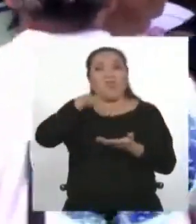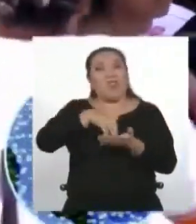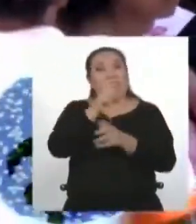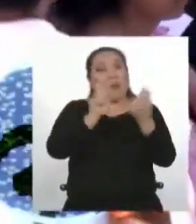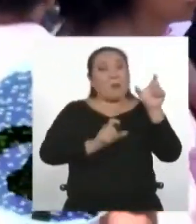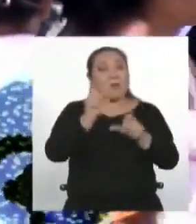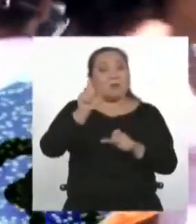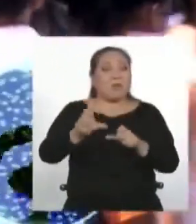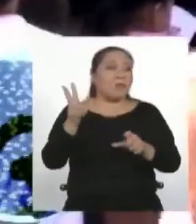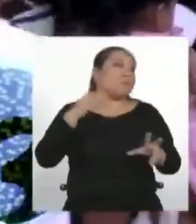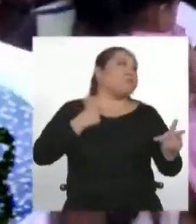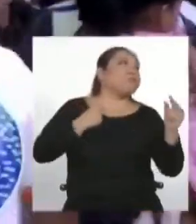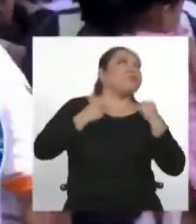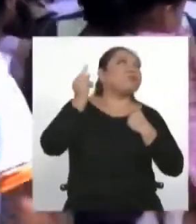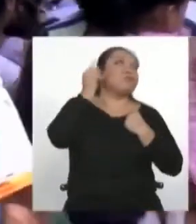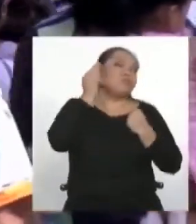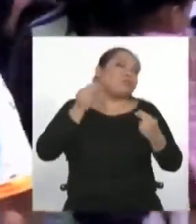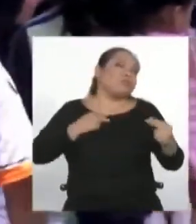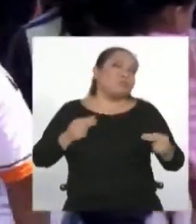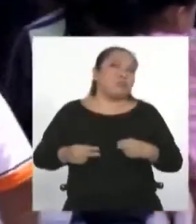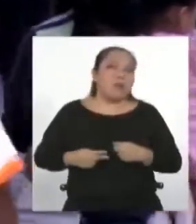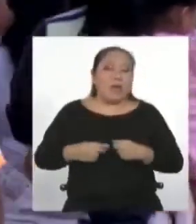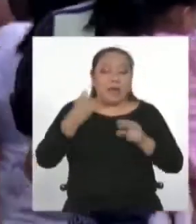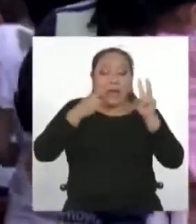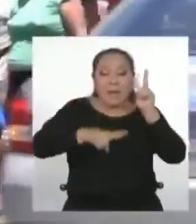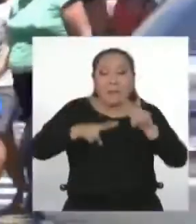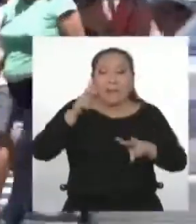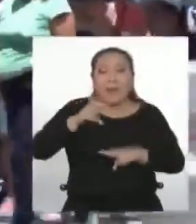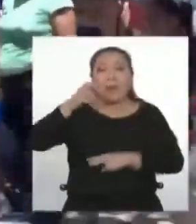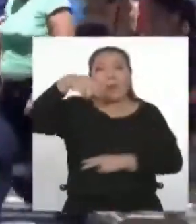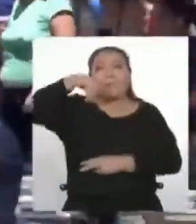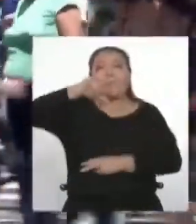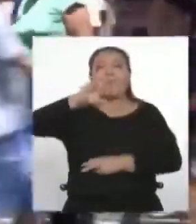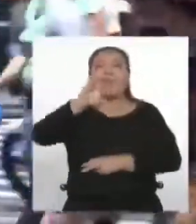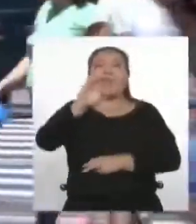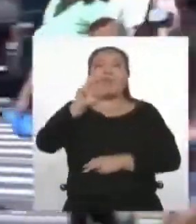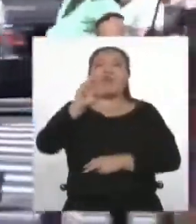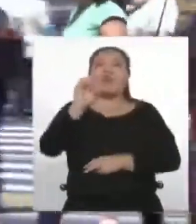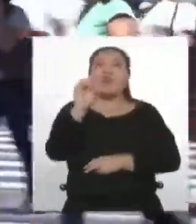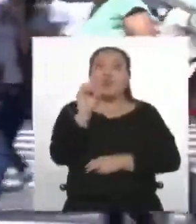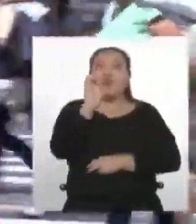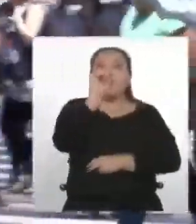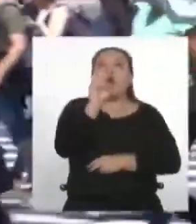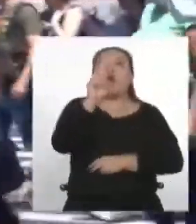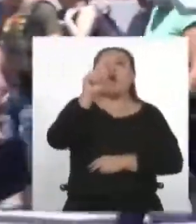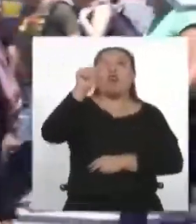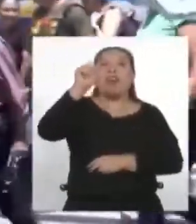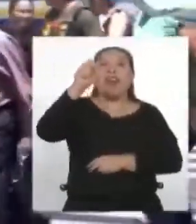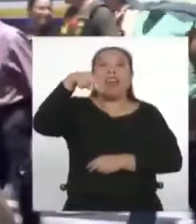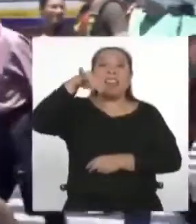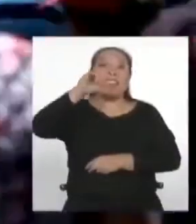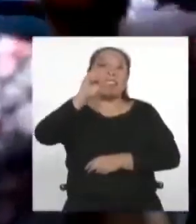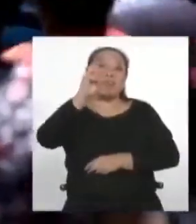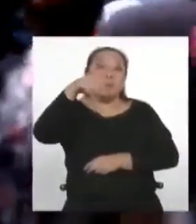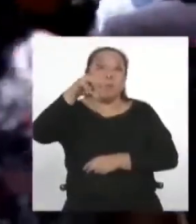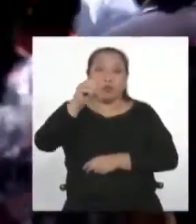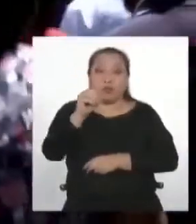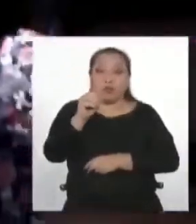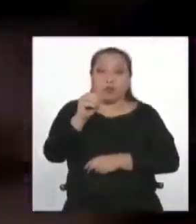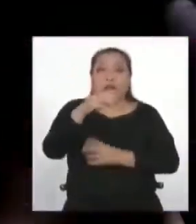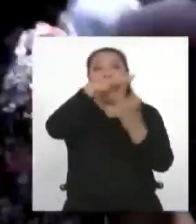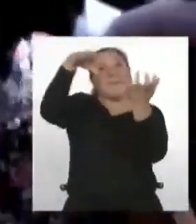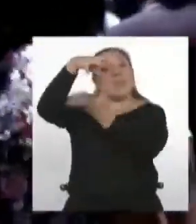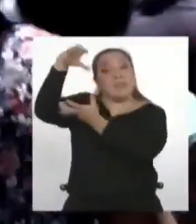expuestos a ellos. Pero hay que diferenciar entre los microorganismos patógenos y los microorganismos ambientales, los cuales no causan daño, ¿no? Frente